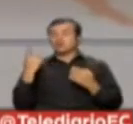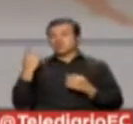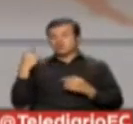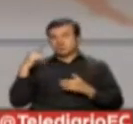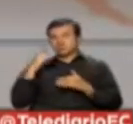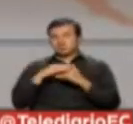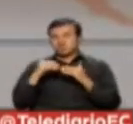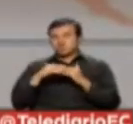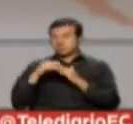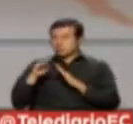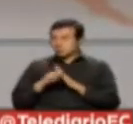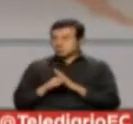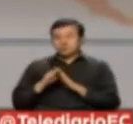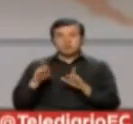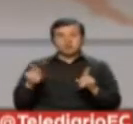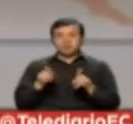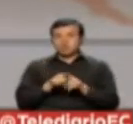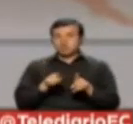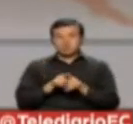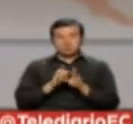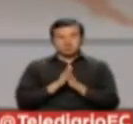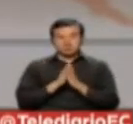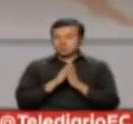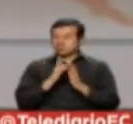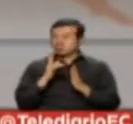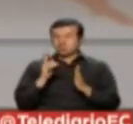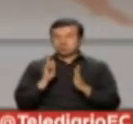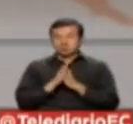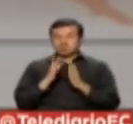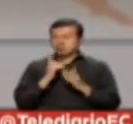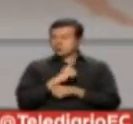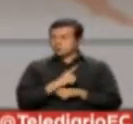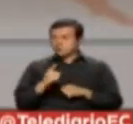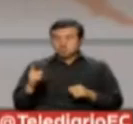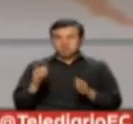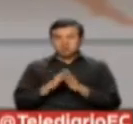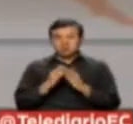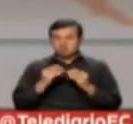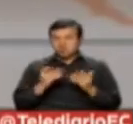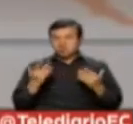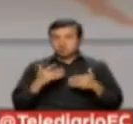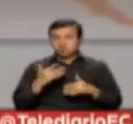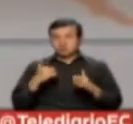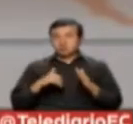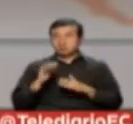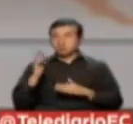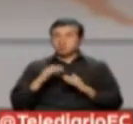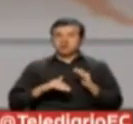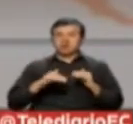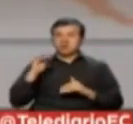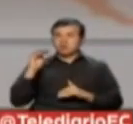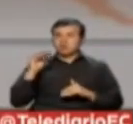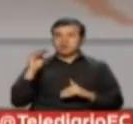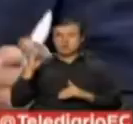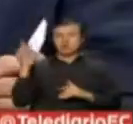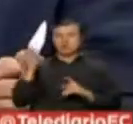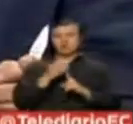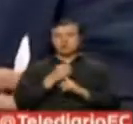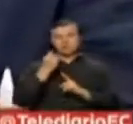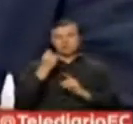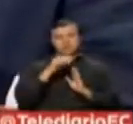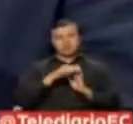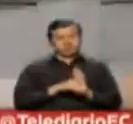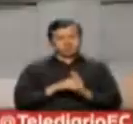millones de dólares y se tiene el mismo la misma cantidad de textos para cada estudiante e incluso en el sentimiento ha incrementado ojo se logró luego el